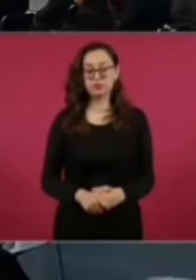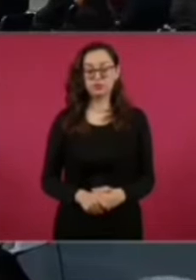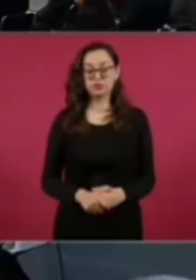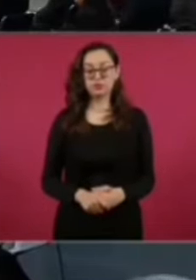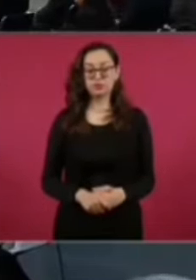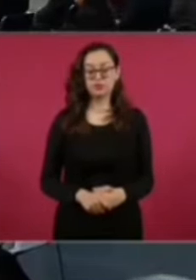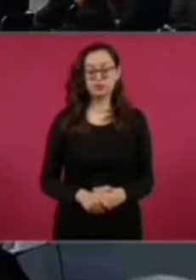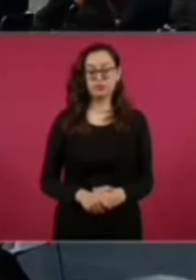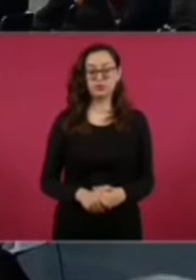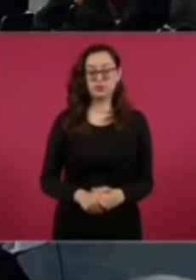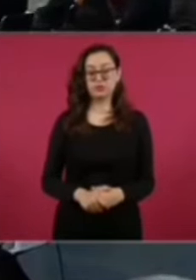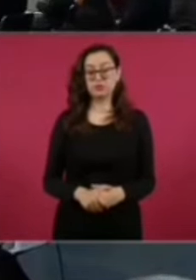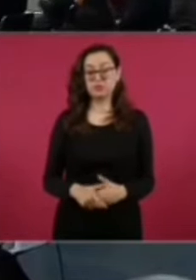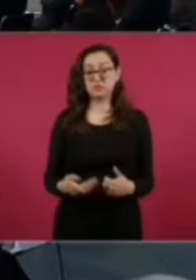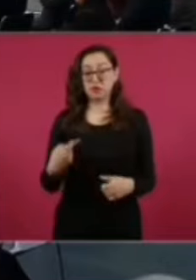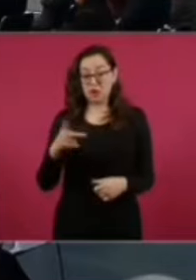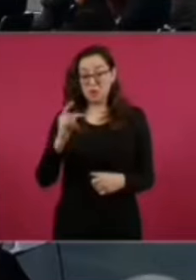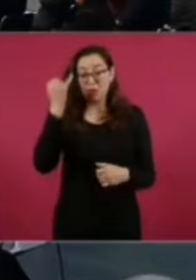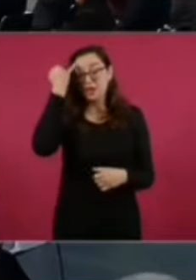Pero ¿cómo estaríamos?